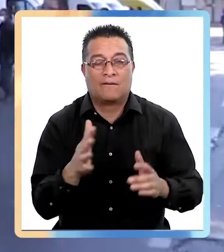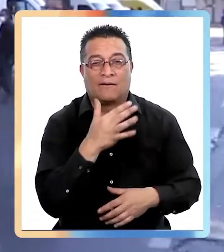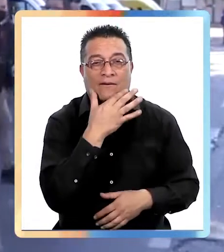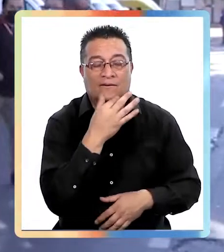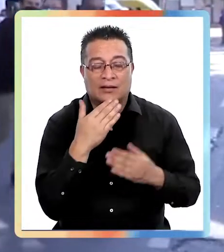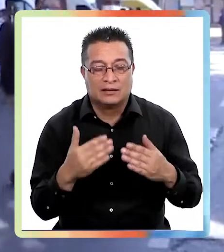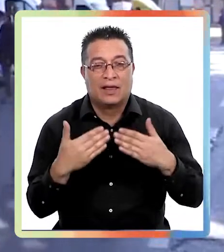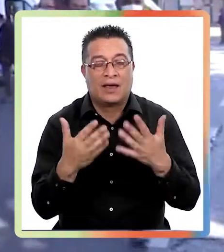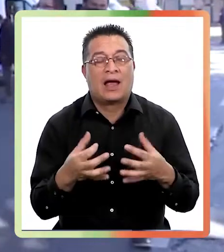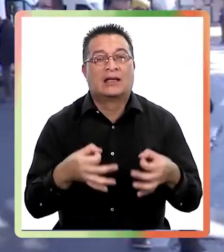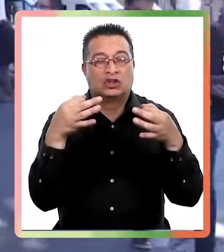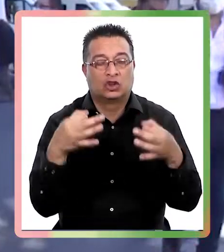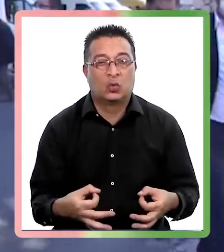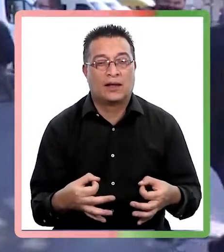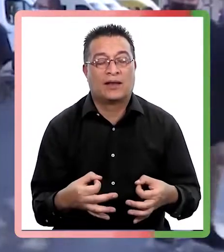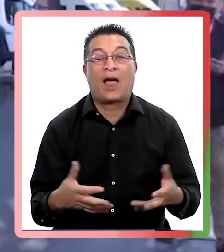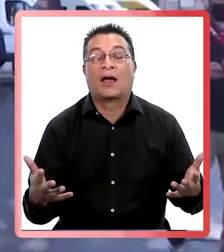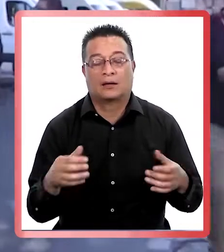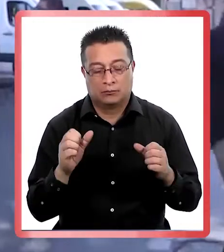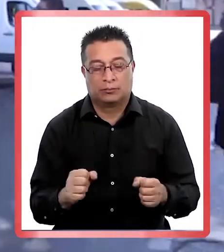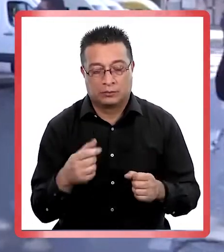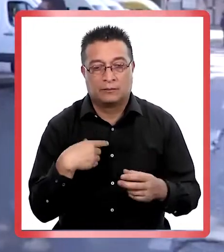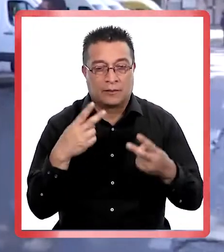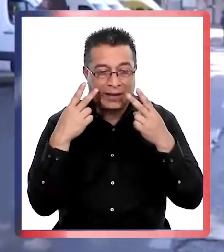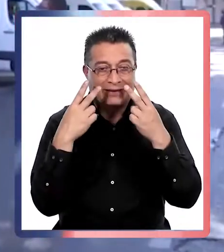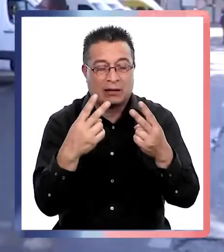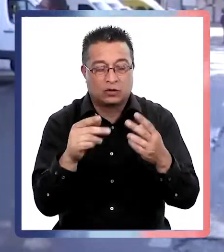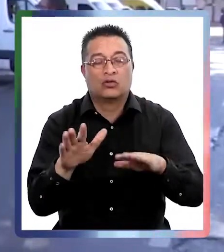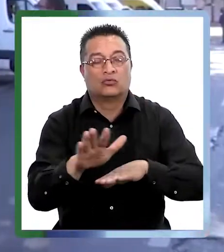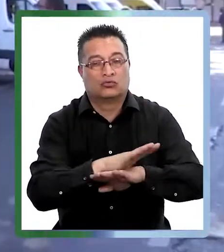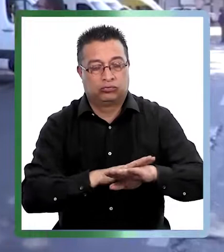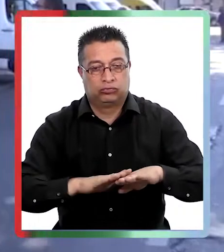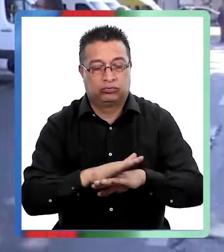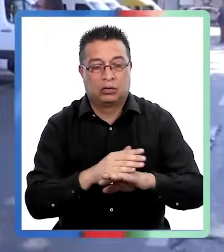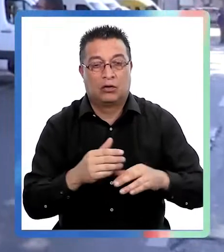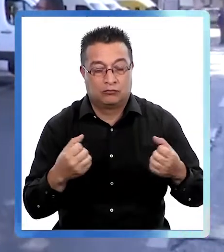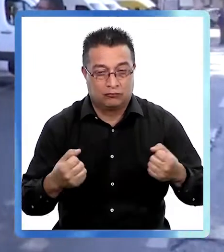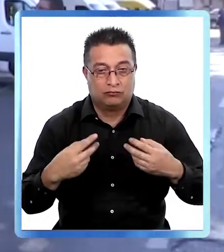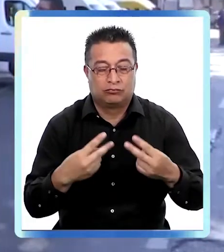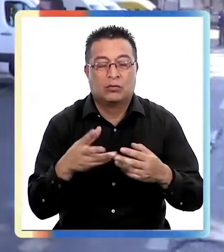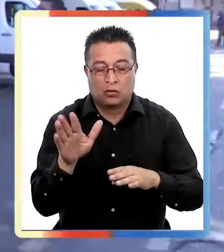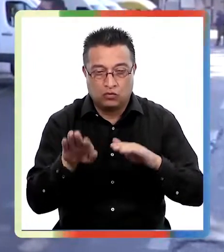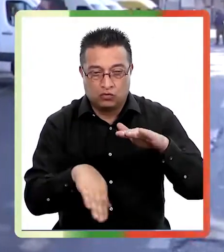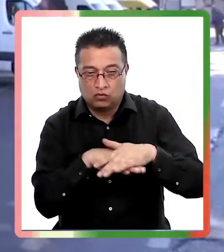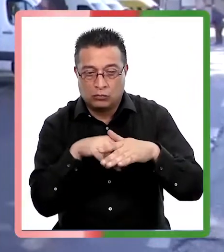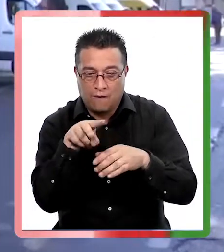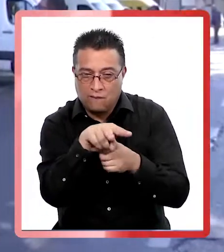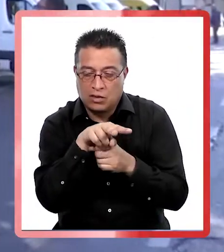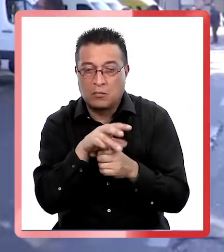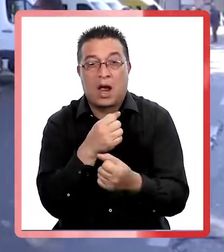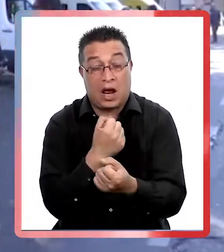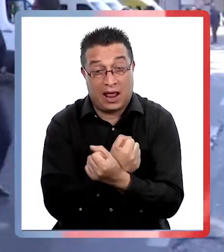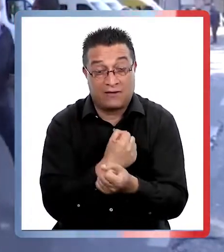de facilitarles, digamos, y darles la seguridad de que van a través de un transporte que está resguardado, un transporte que está supervisado